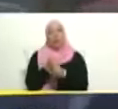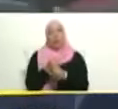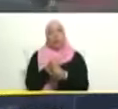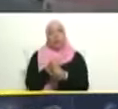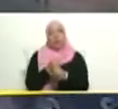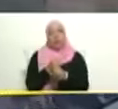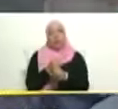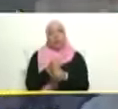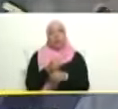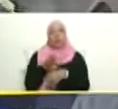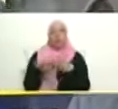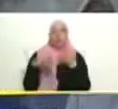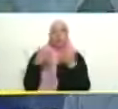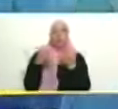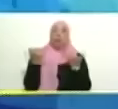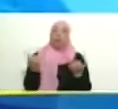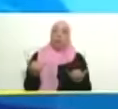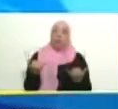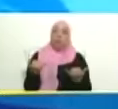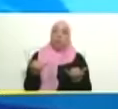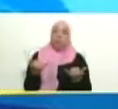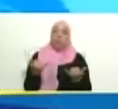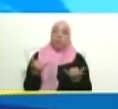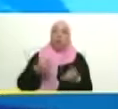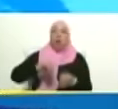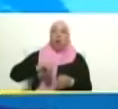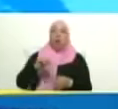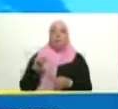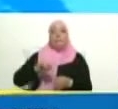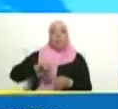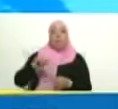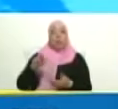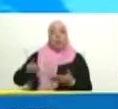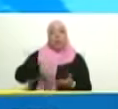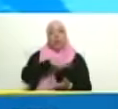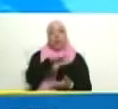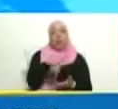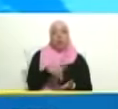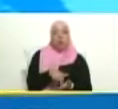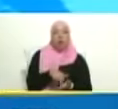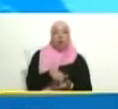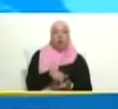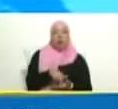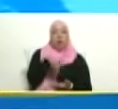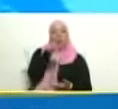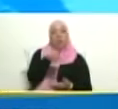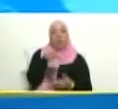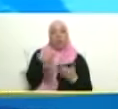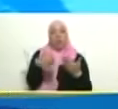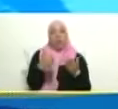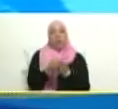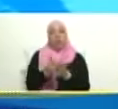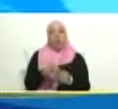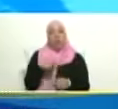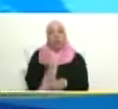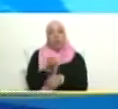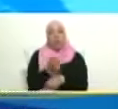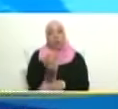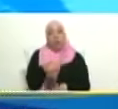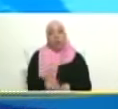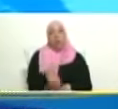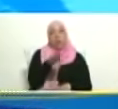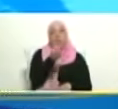911. A nivel de las policías estatales, estamos llegando con los graduandos de hoy a